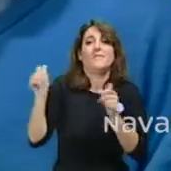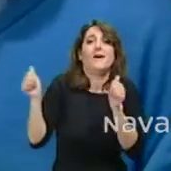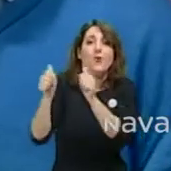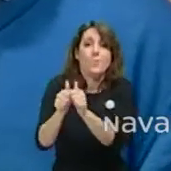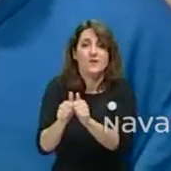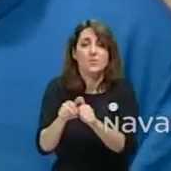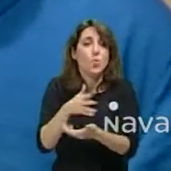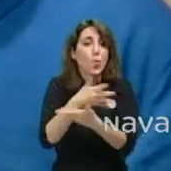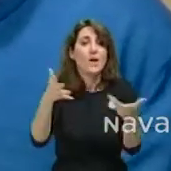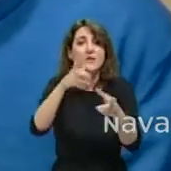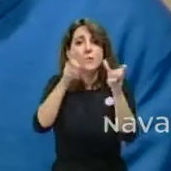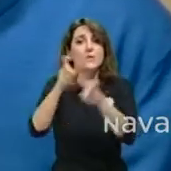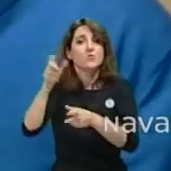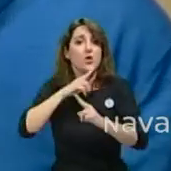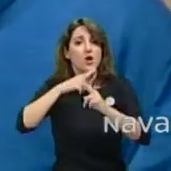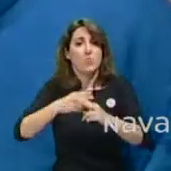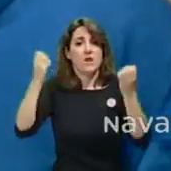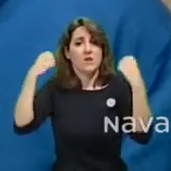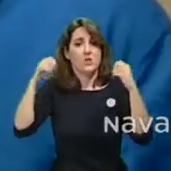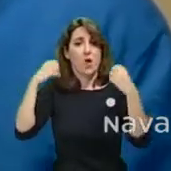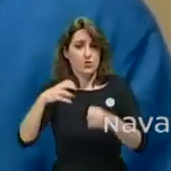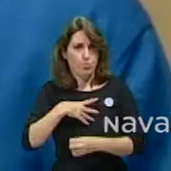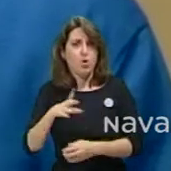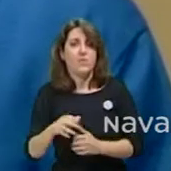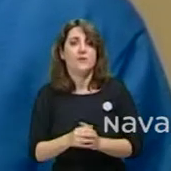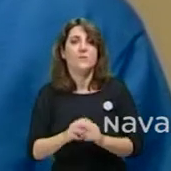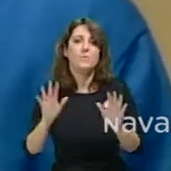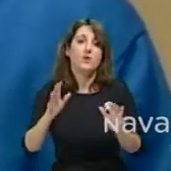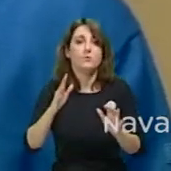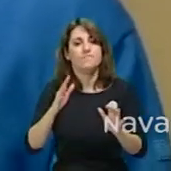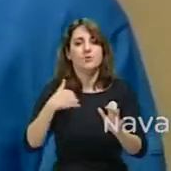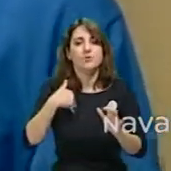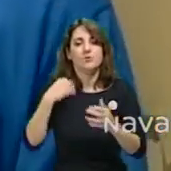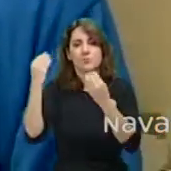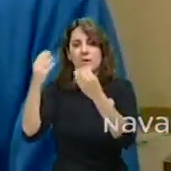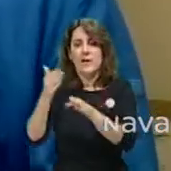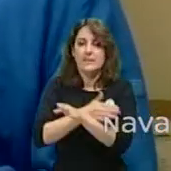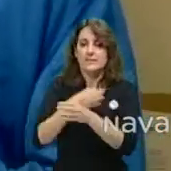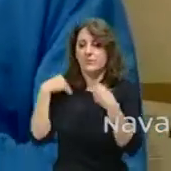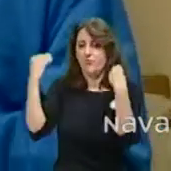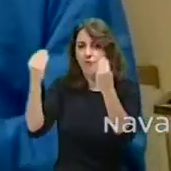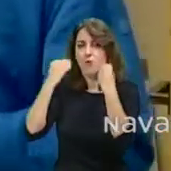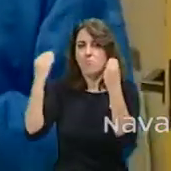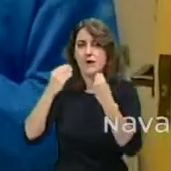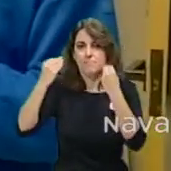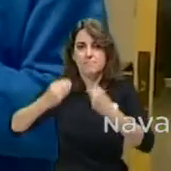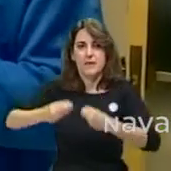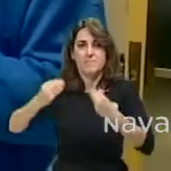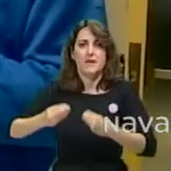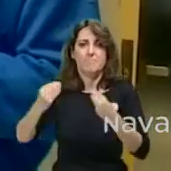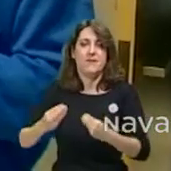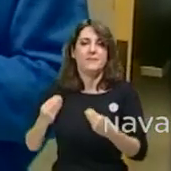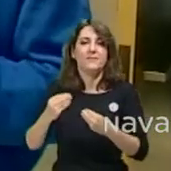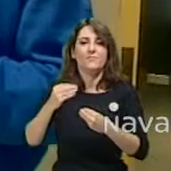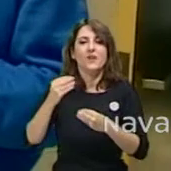se puede llamar coach, pero los que, en fin, hemos tenido ocasión de formarnos como tales y pertenecer a estas